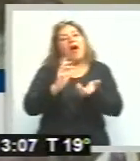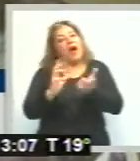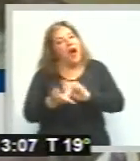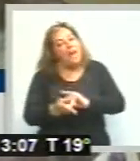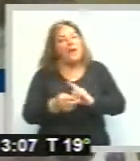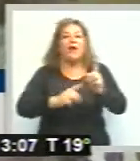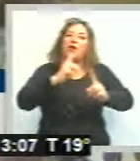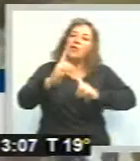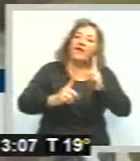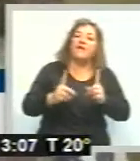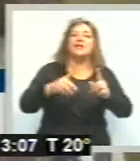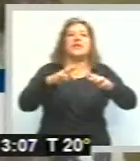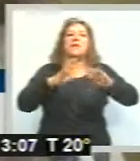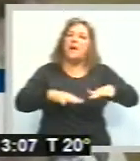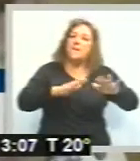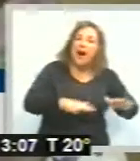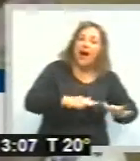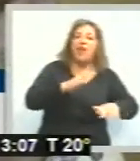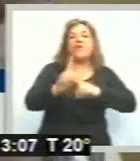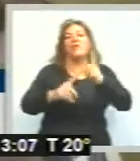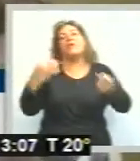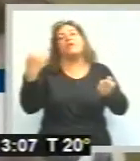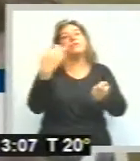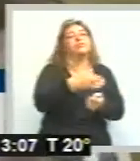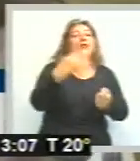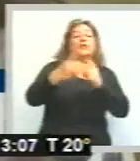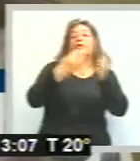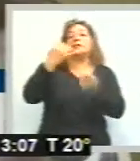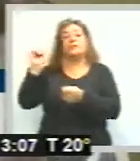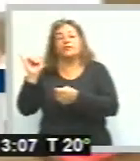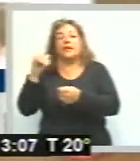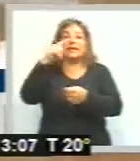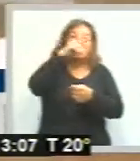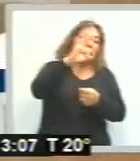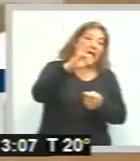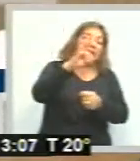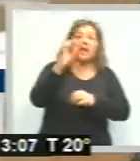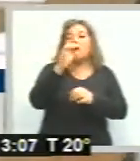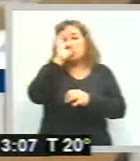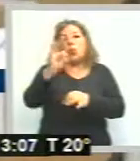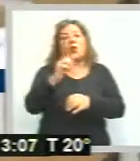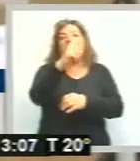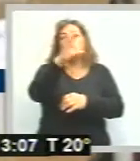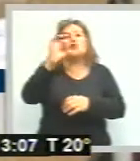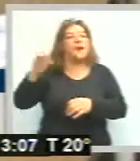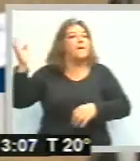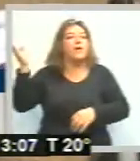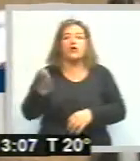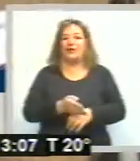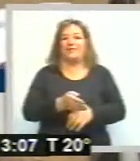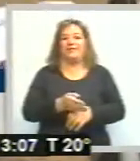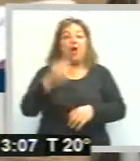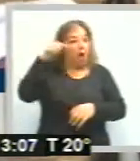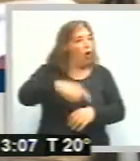algunos días estaba adhesión el 50, otro día el 30, otro día el 70, nunca llegamos al 100% de adhesión, pero hoy sí llegamos